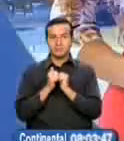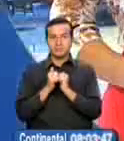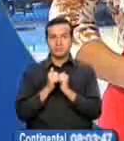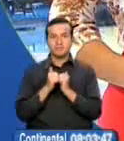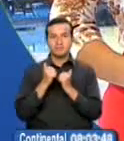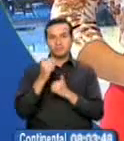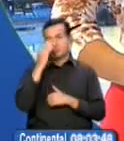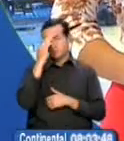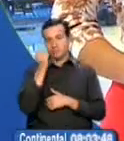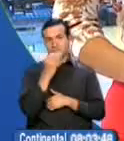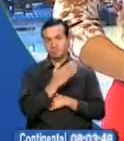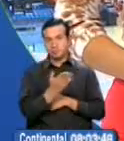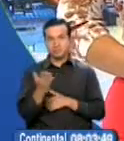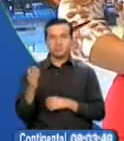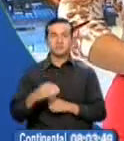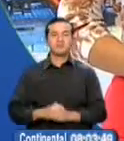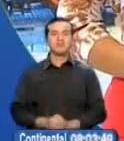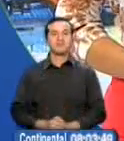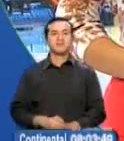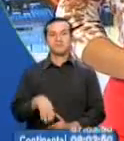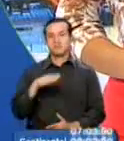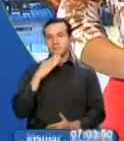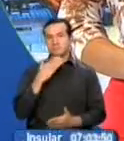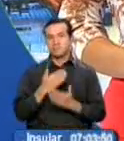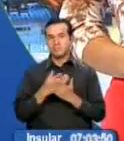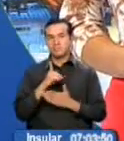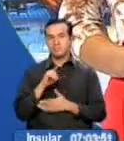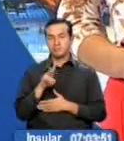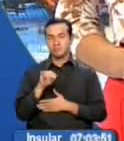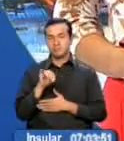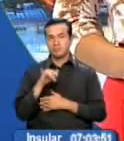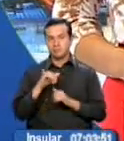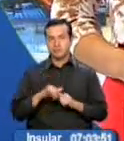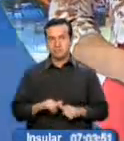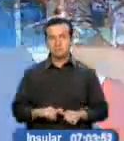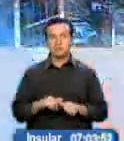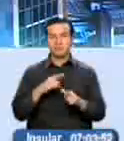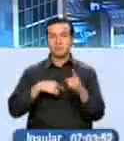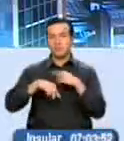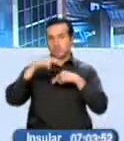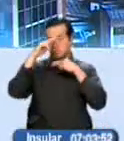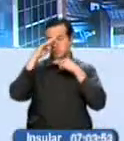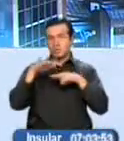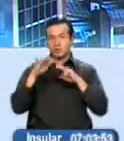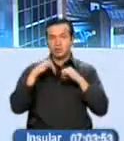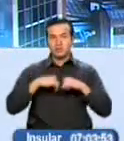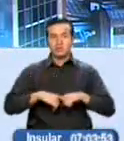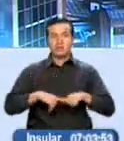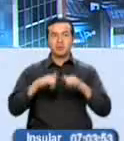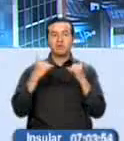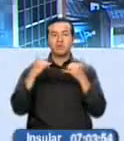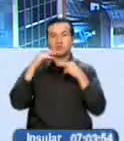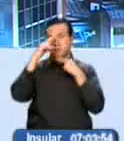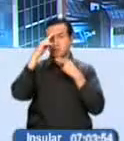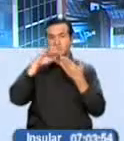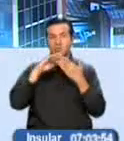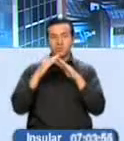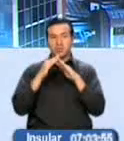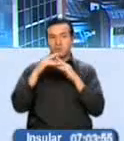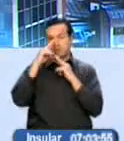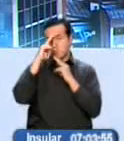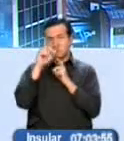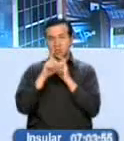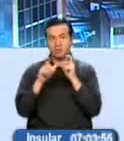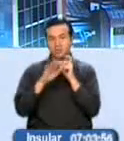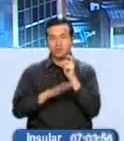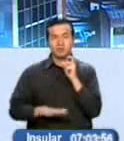para todos. Vanessa, también igual para ti. Gracias, David. Y 13 horas con 45 minutos vuelve Noticias 7. A continuación, lo que se viene a la comunidad, un homenaje a la